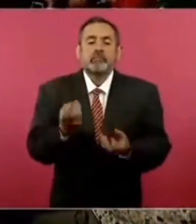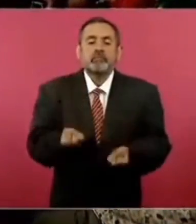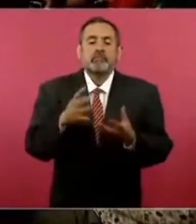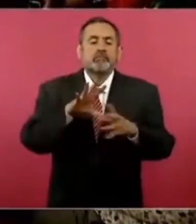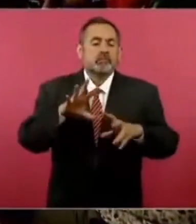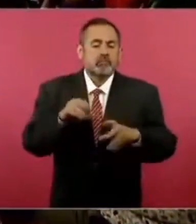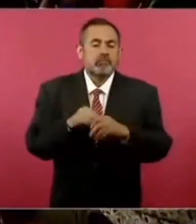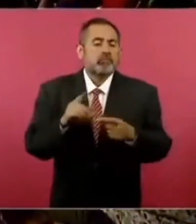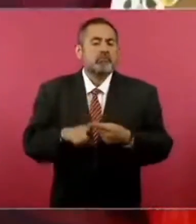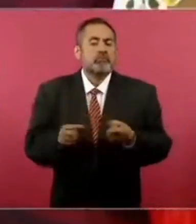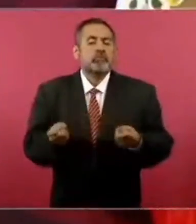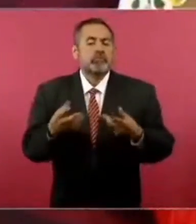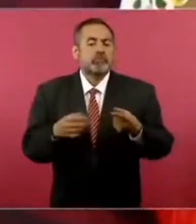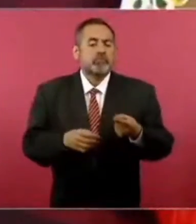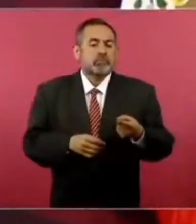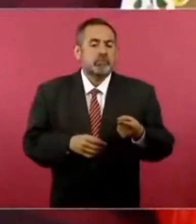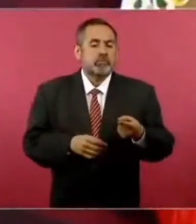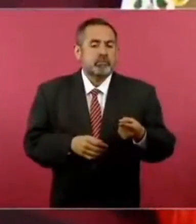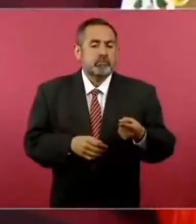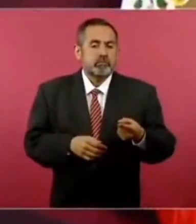se requieren